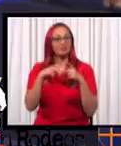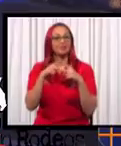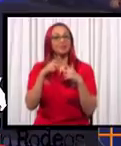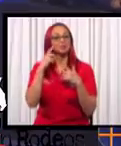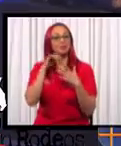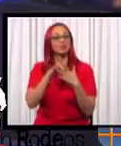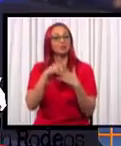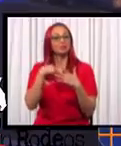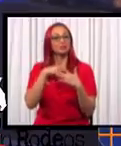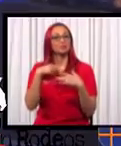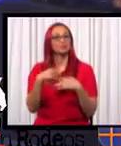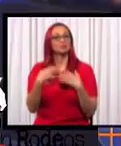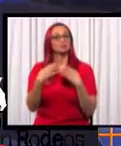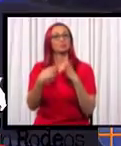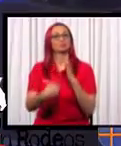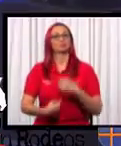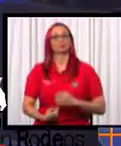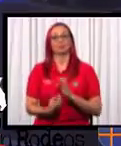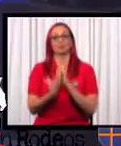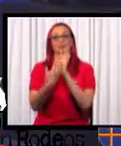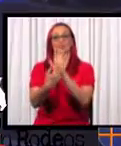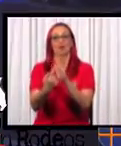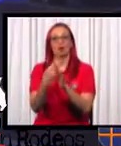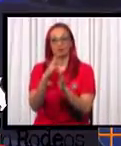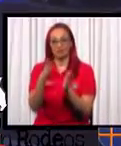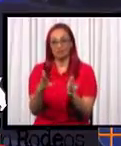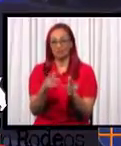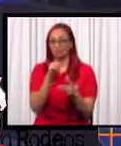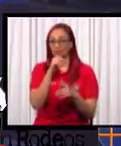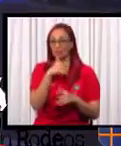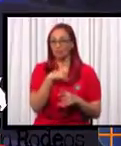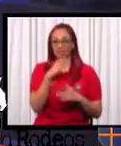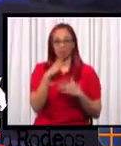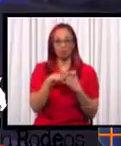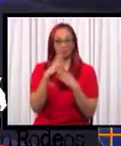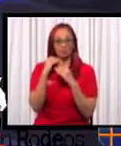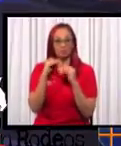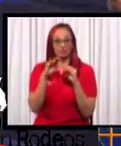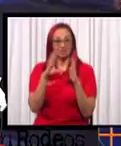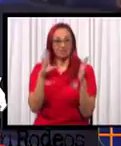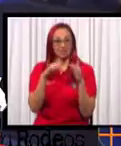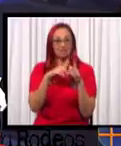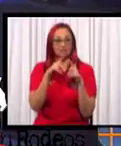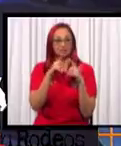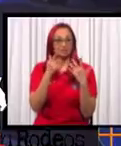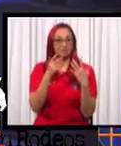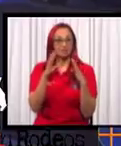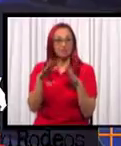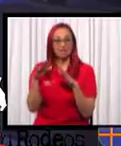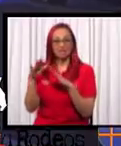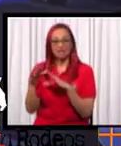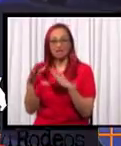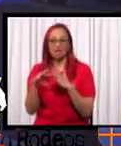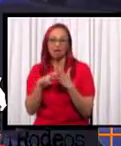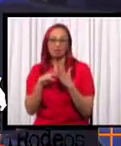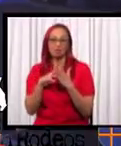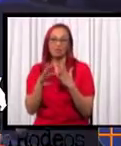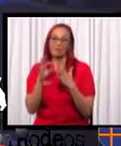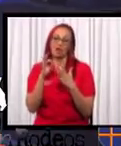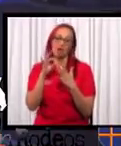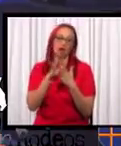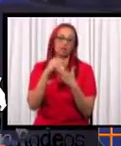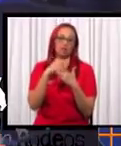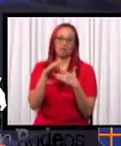exponiendo los costarricenses, y quizás al no tener una información clara estamos tranquilos de que el arrocito y los frijoles lo tenemos en la mesa todos los